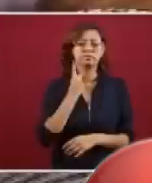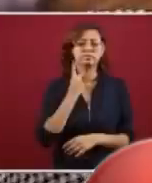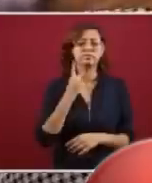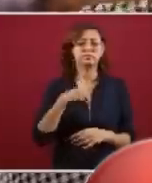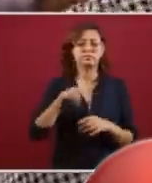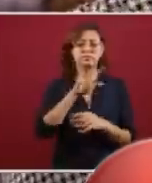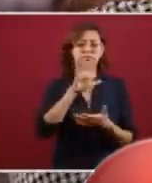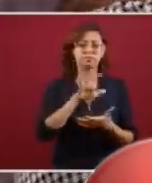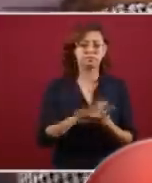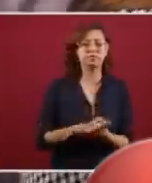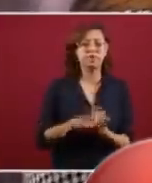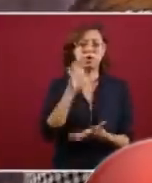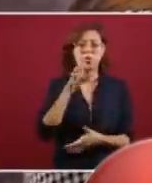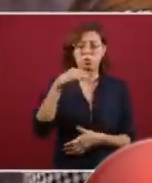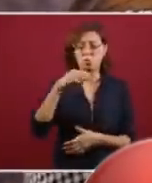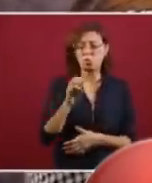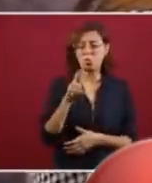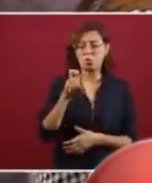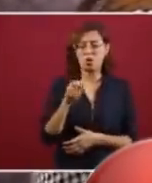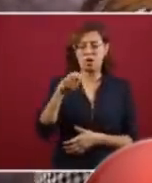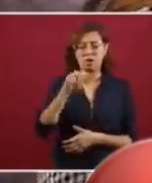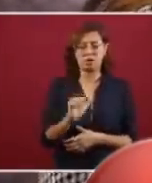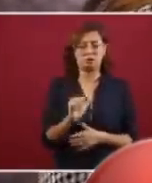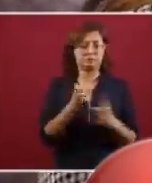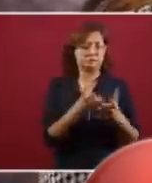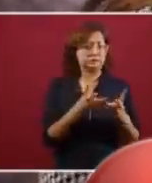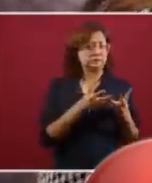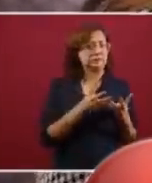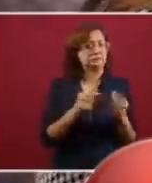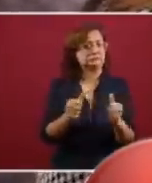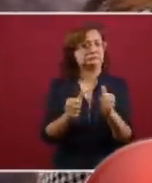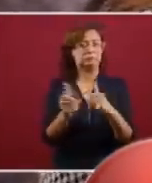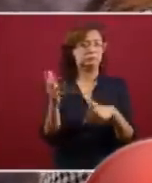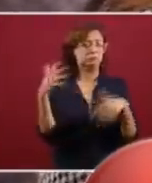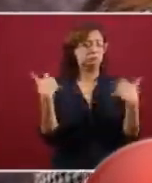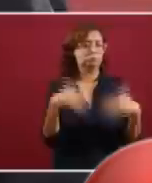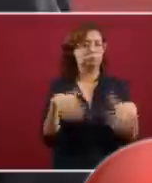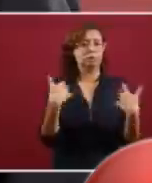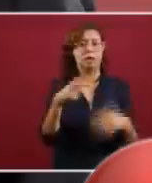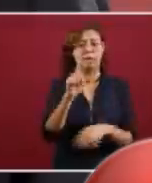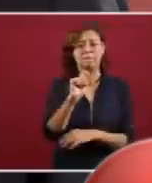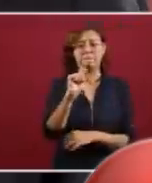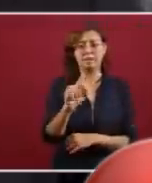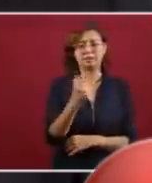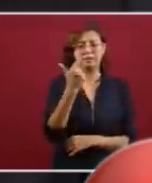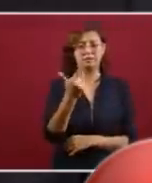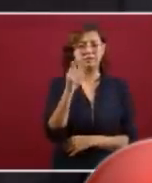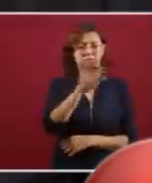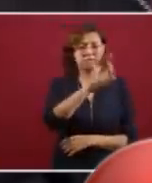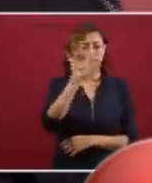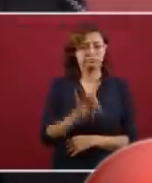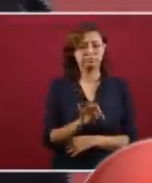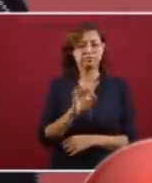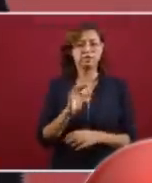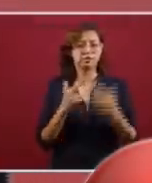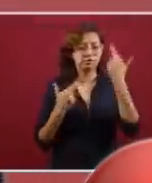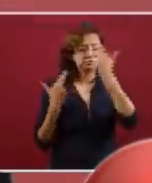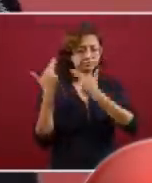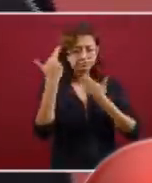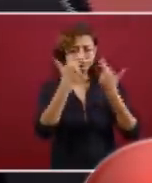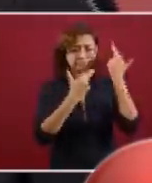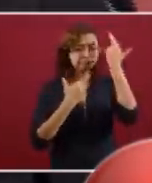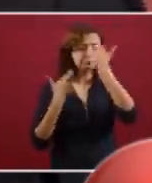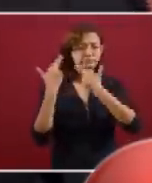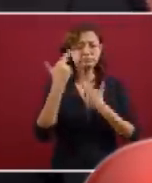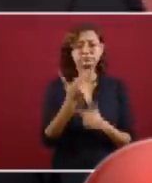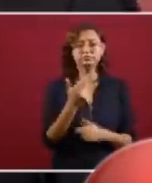la mayoría Morena, hay un gasto superior del 27%. Este es un estudio que realizó